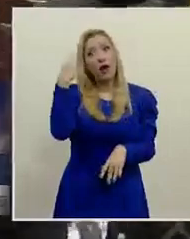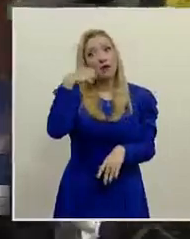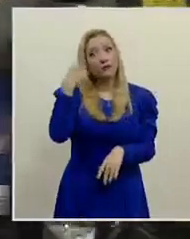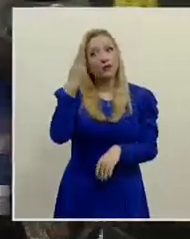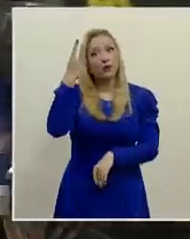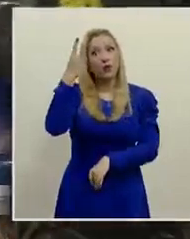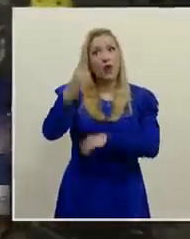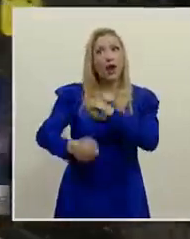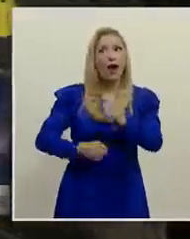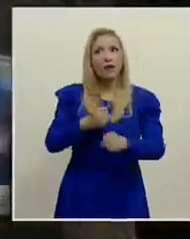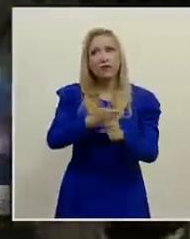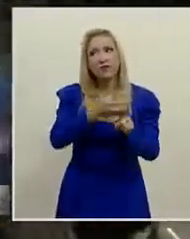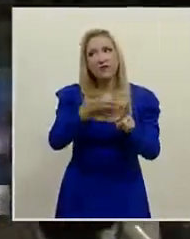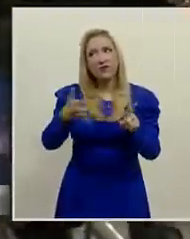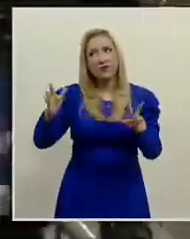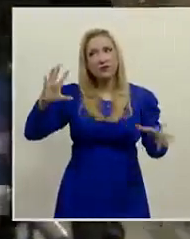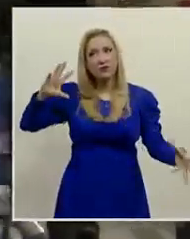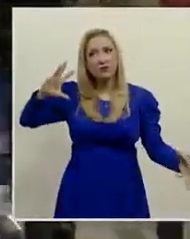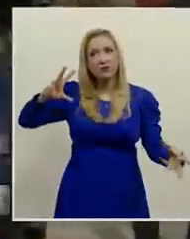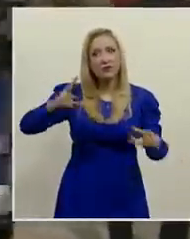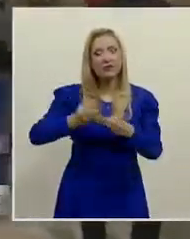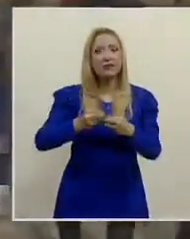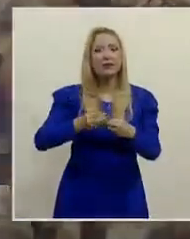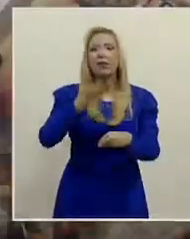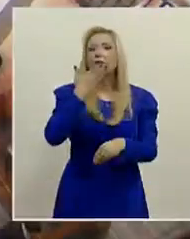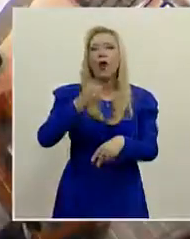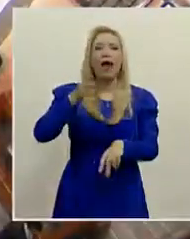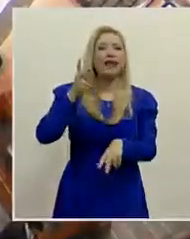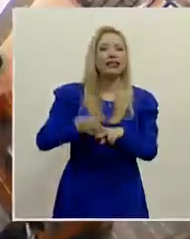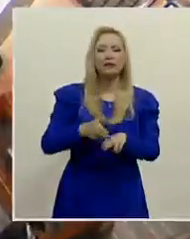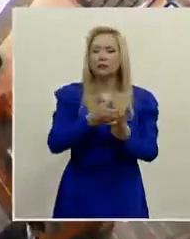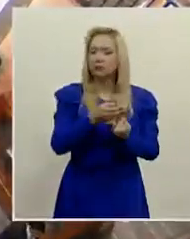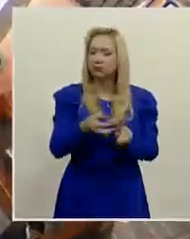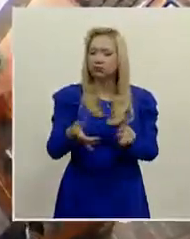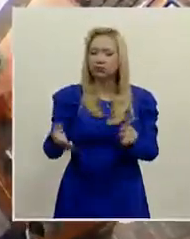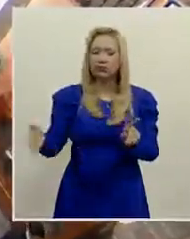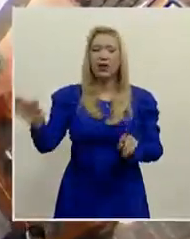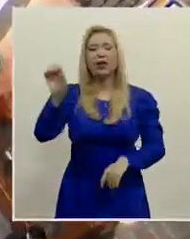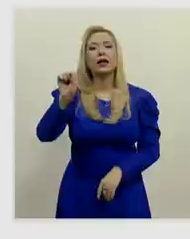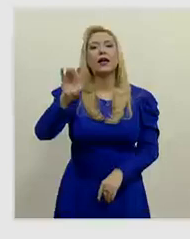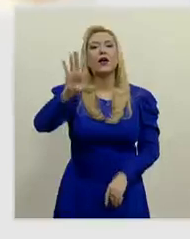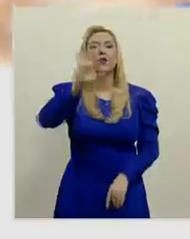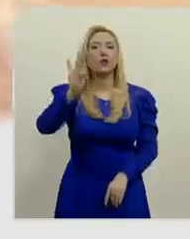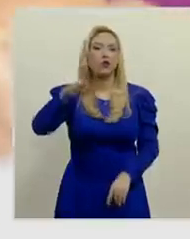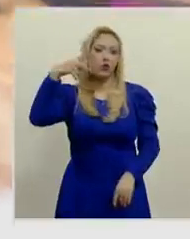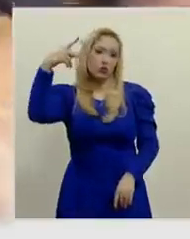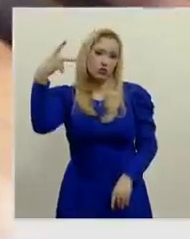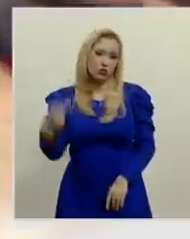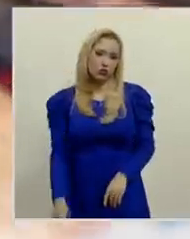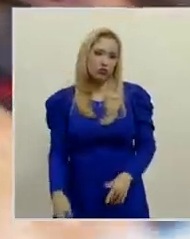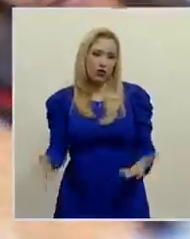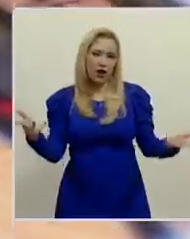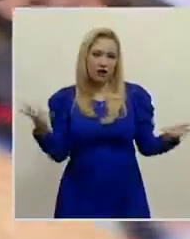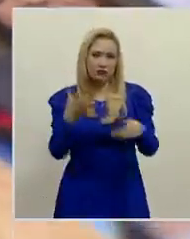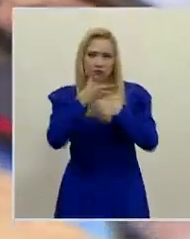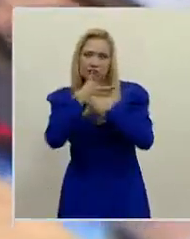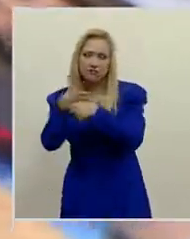de forma ininterrumpida, de las cuales alrededor del 65% es producción propia.